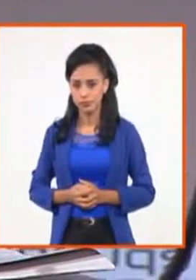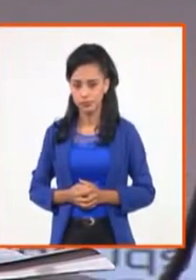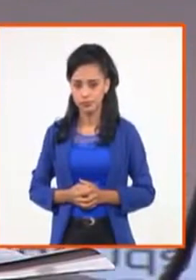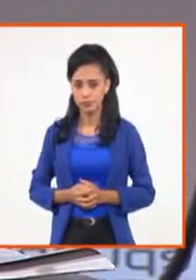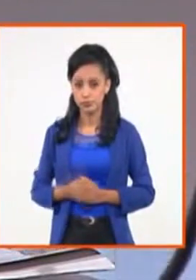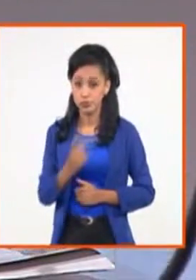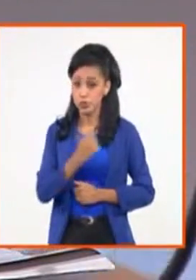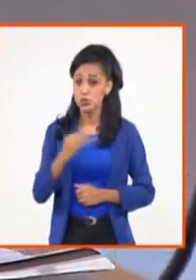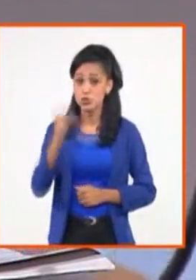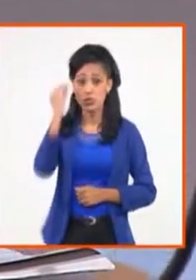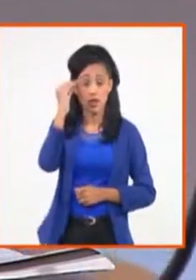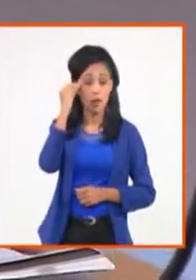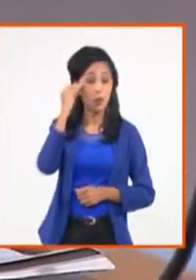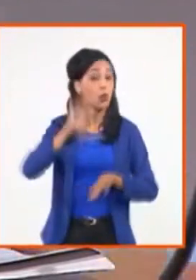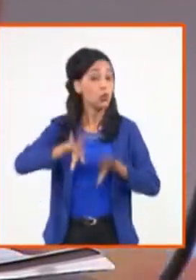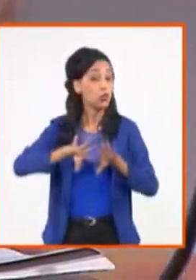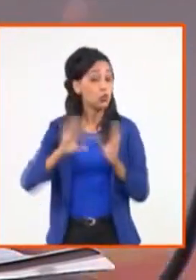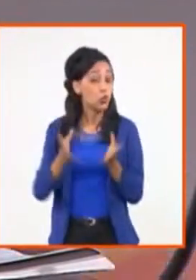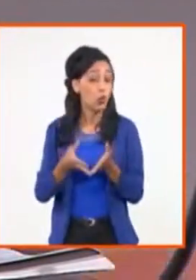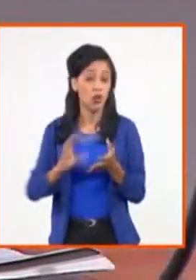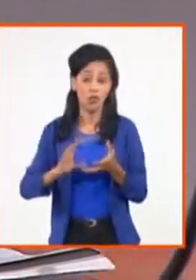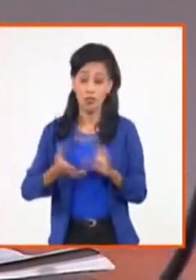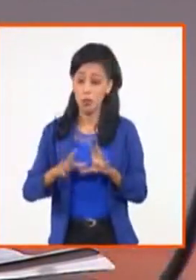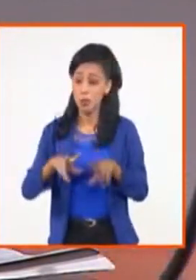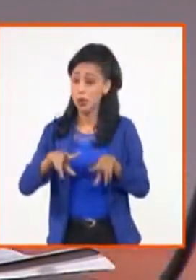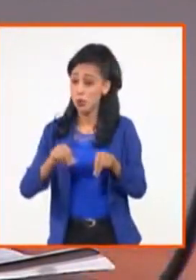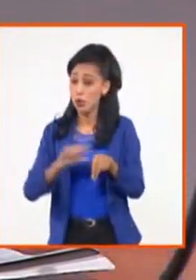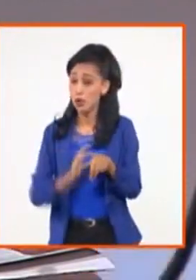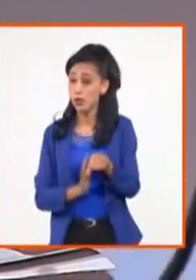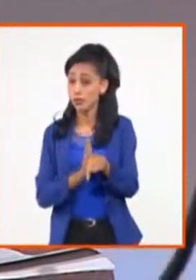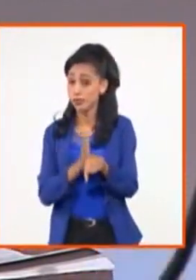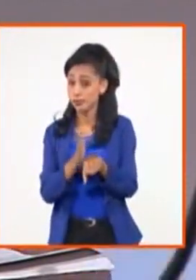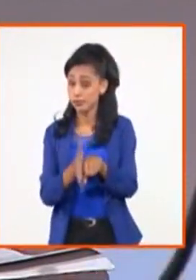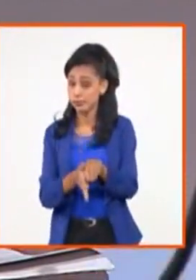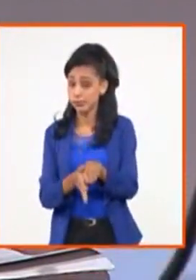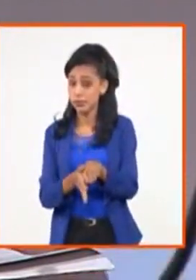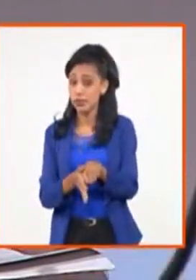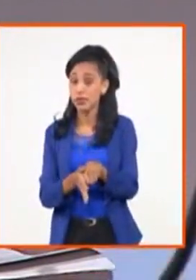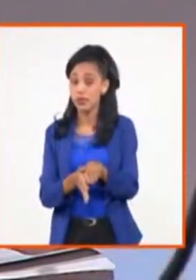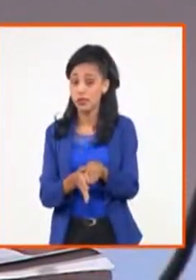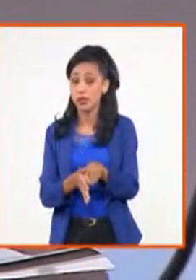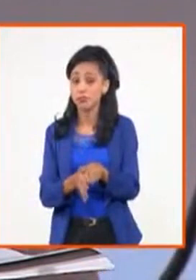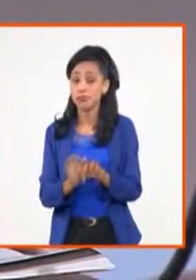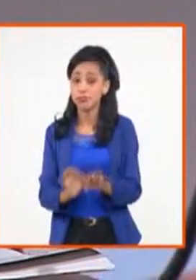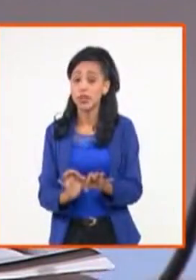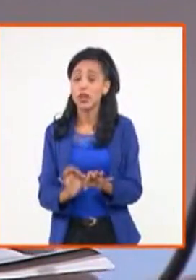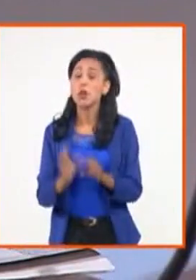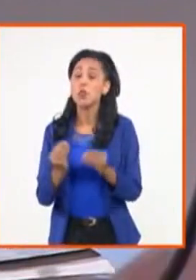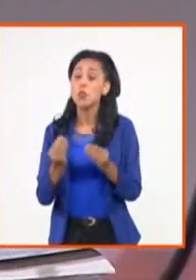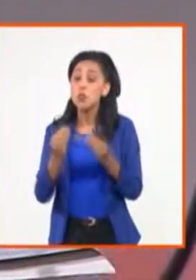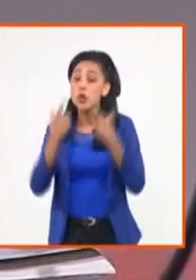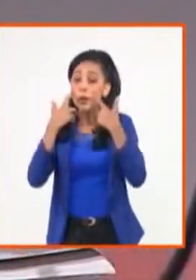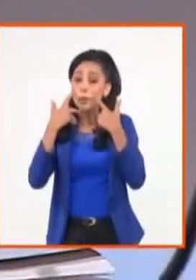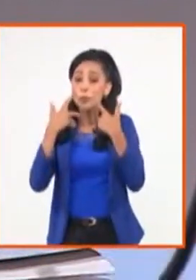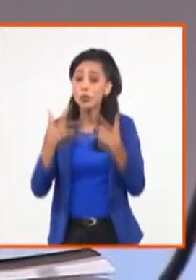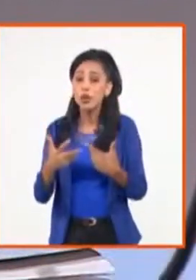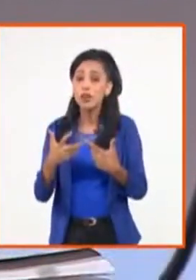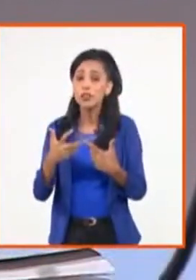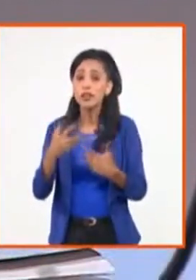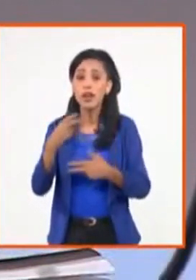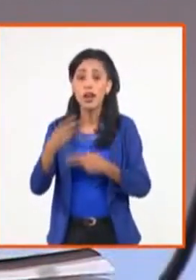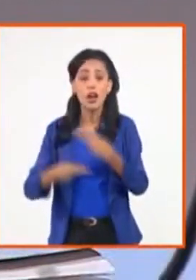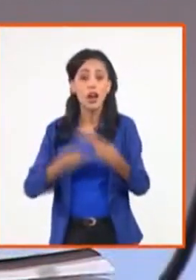que con todas las variantes que están surgiendo nuevas del coronavirus es muy importante ir desarrollando